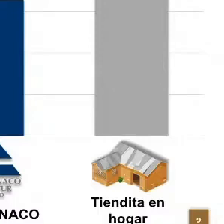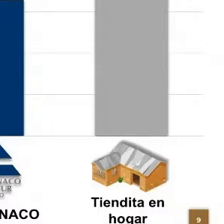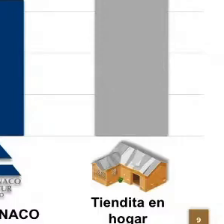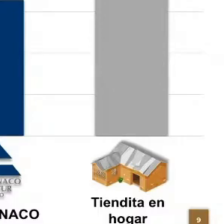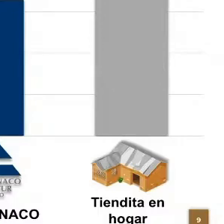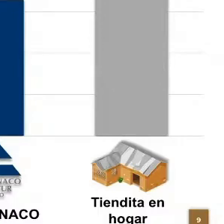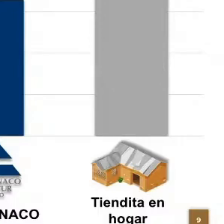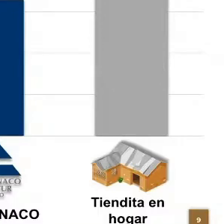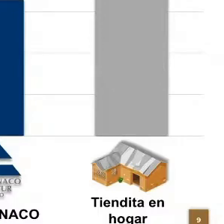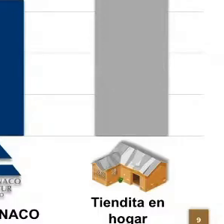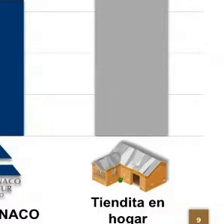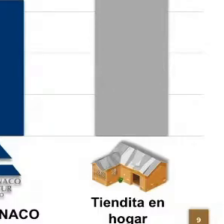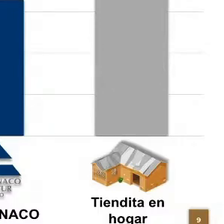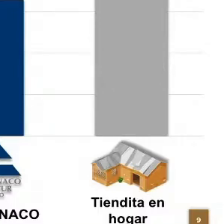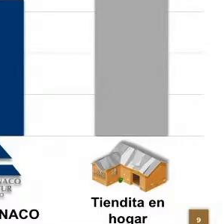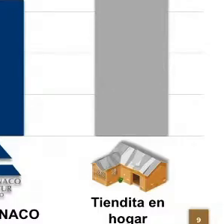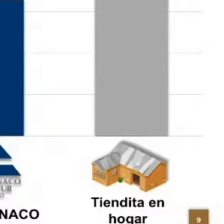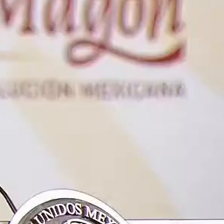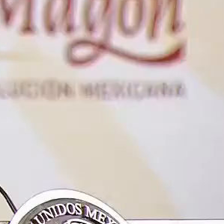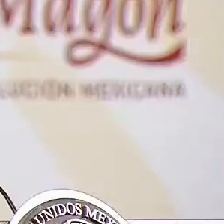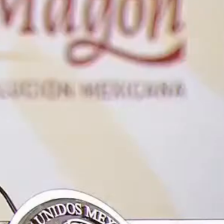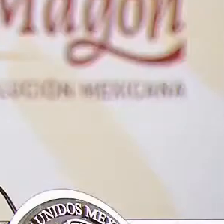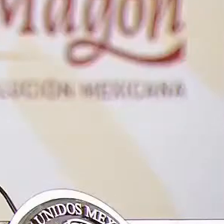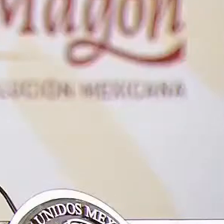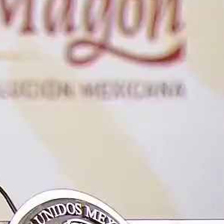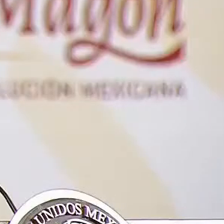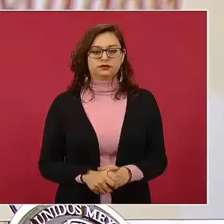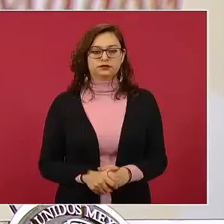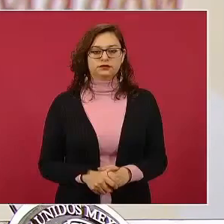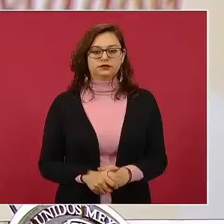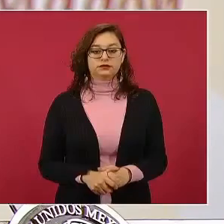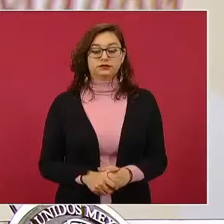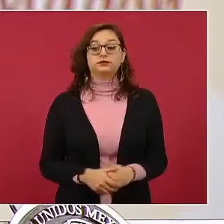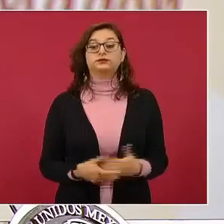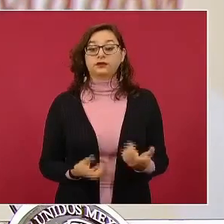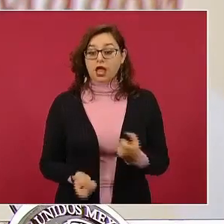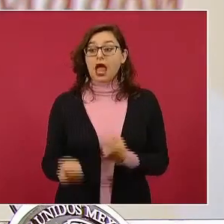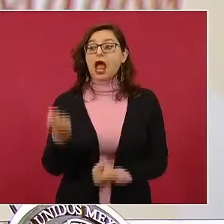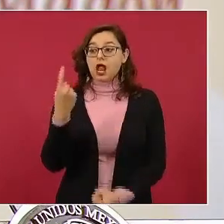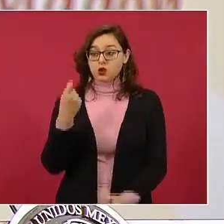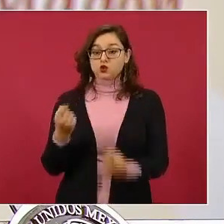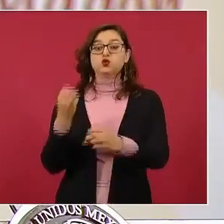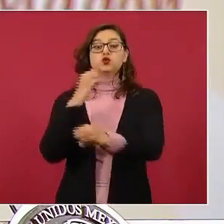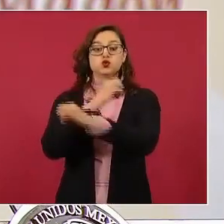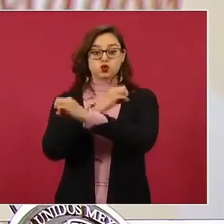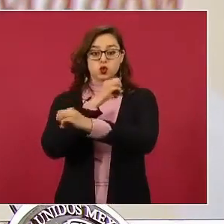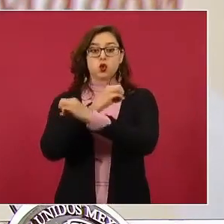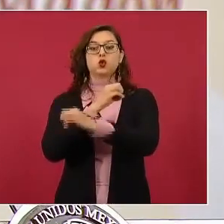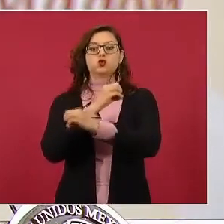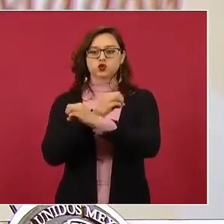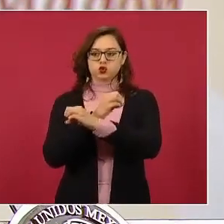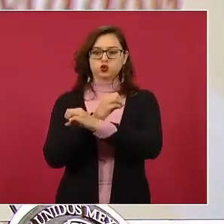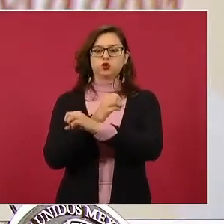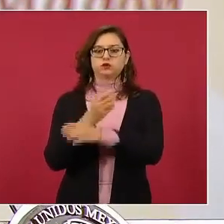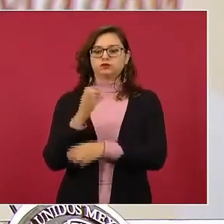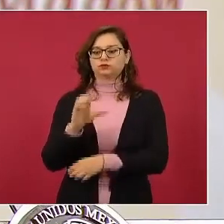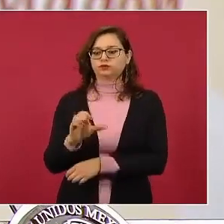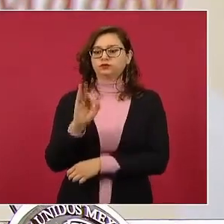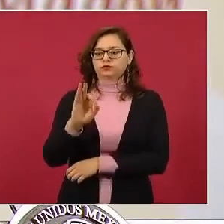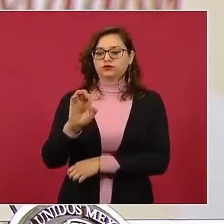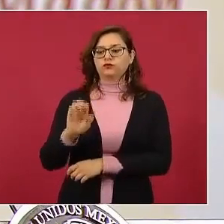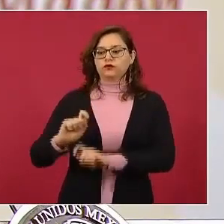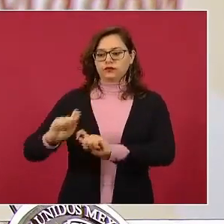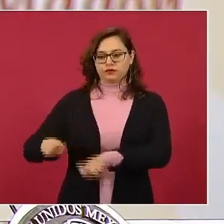migrando paulatinamente. Esos OXXOs tienen un recibo de la CFE, cada vez son menos hasta llegar al